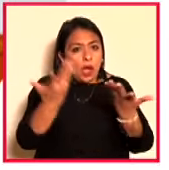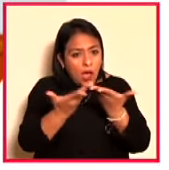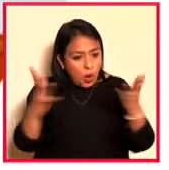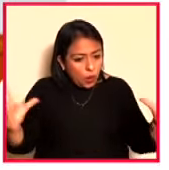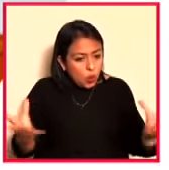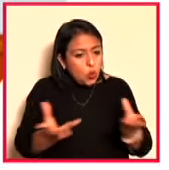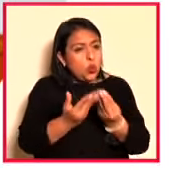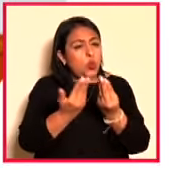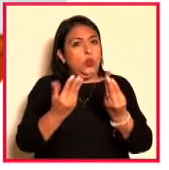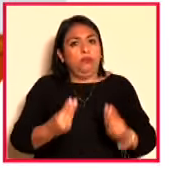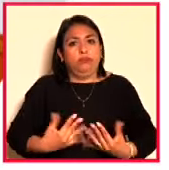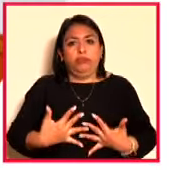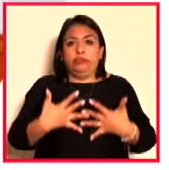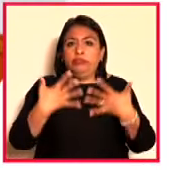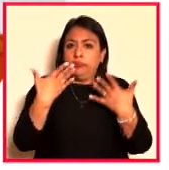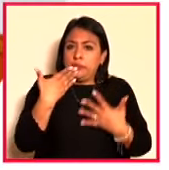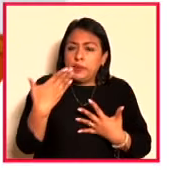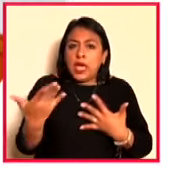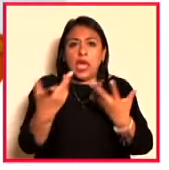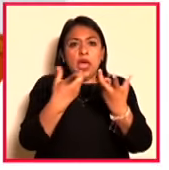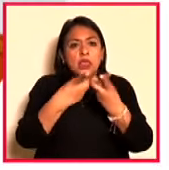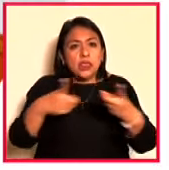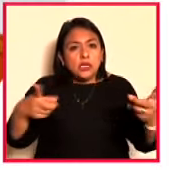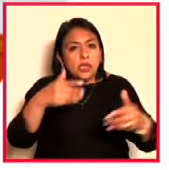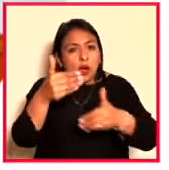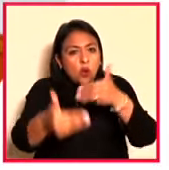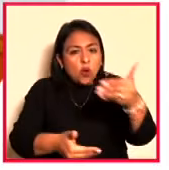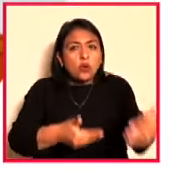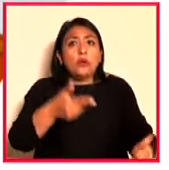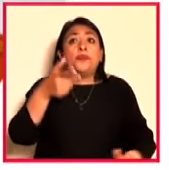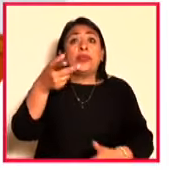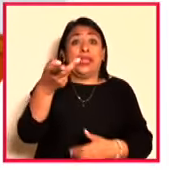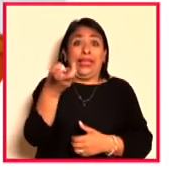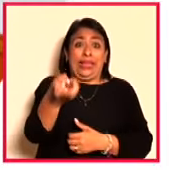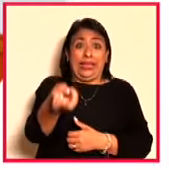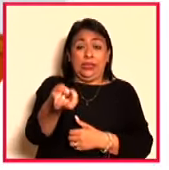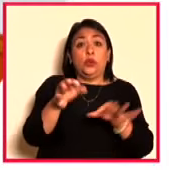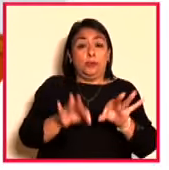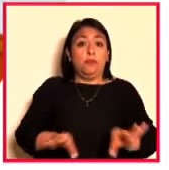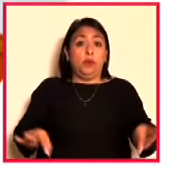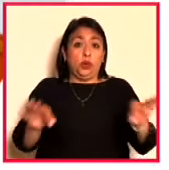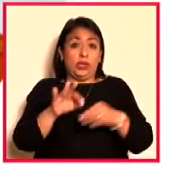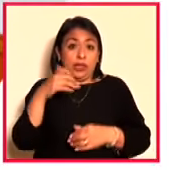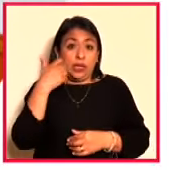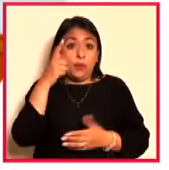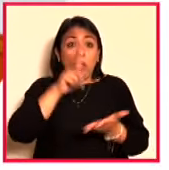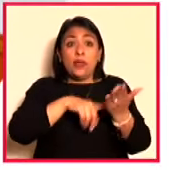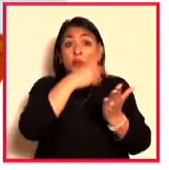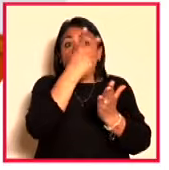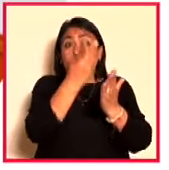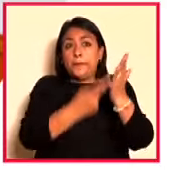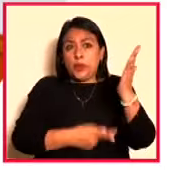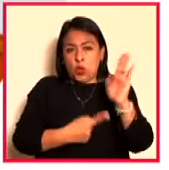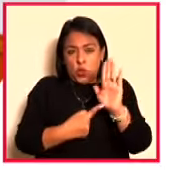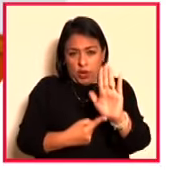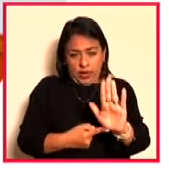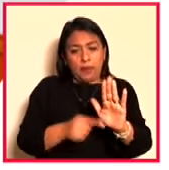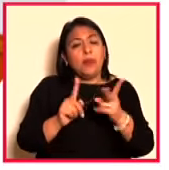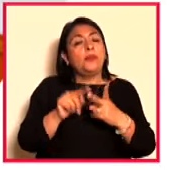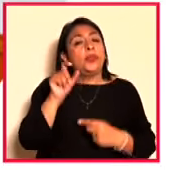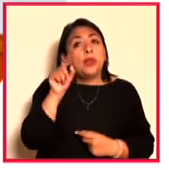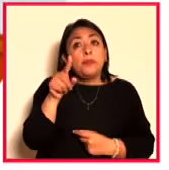de desarrollo, que eso es el planteamiento fundamental de este programa, por un lado, y por el otro lado,